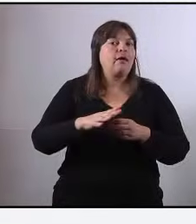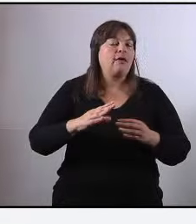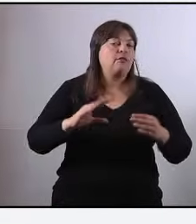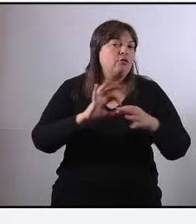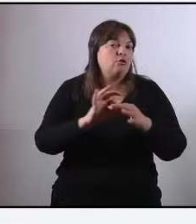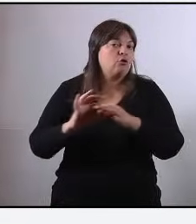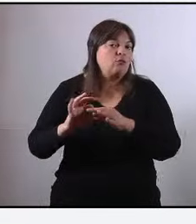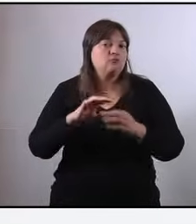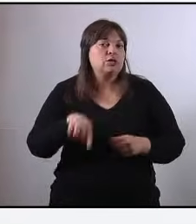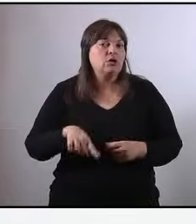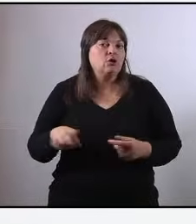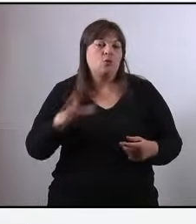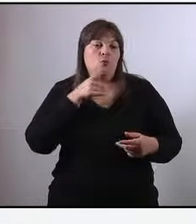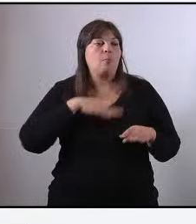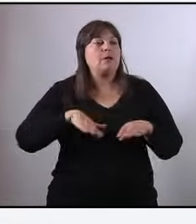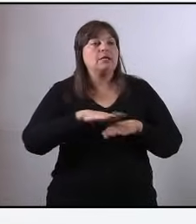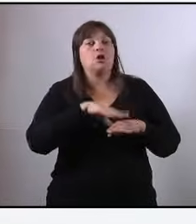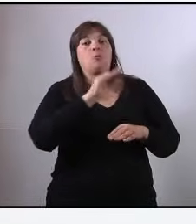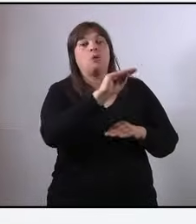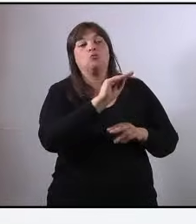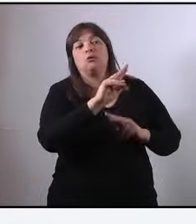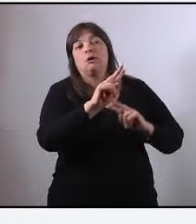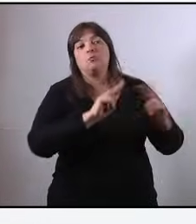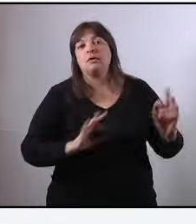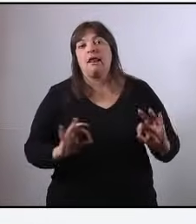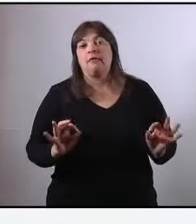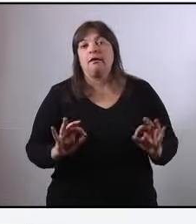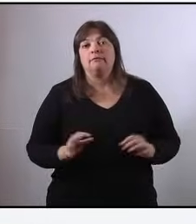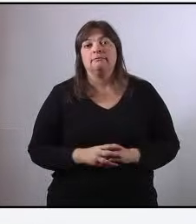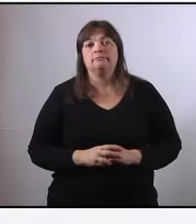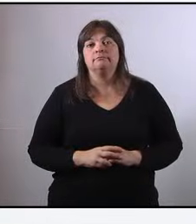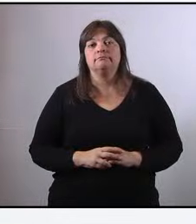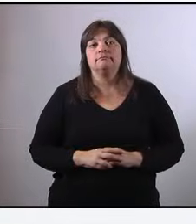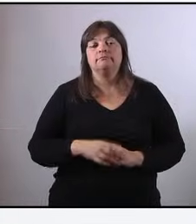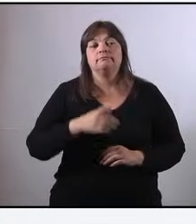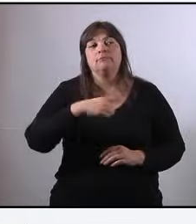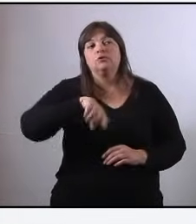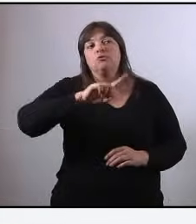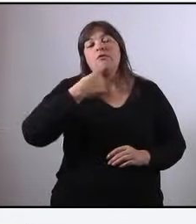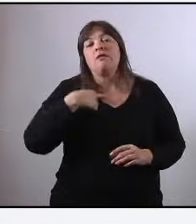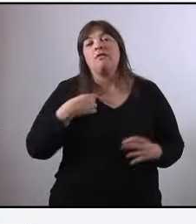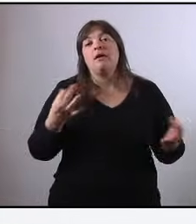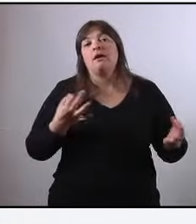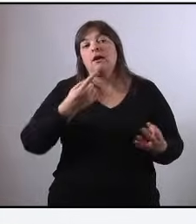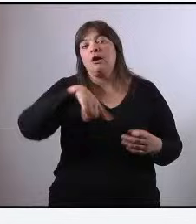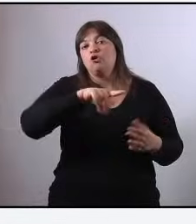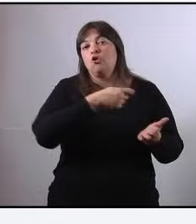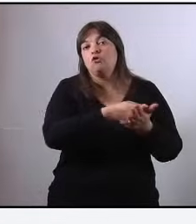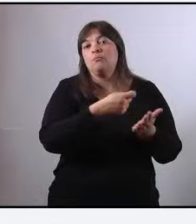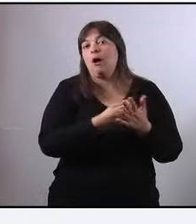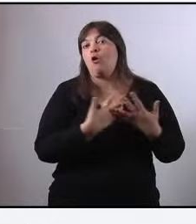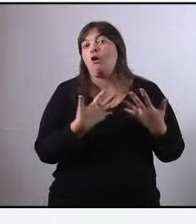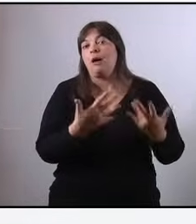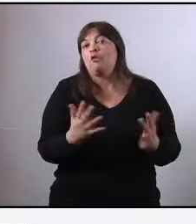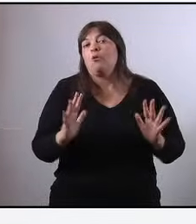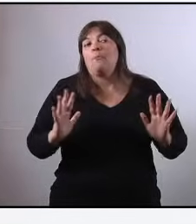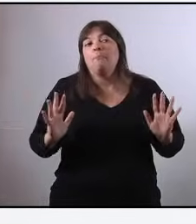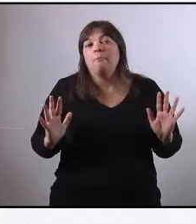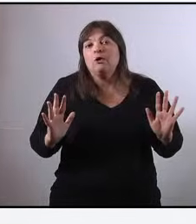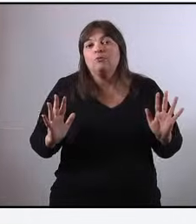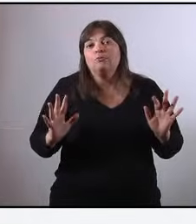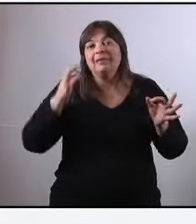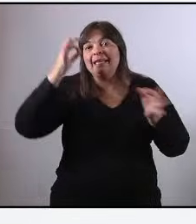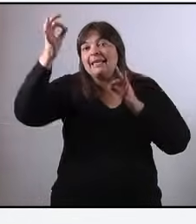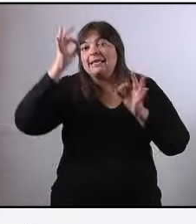lo hemos preguntado al Ministerio no han sabido qué respondernos. Nos han dicho que ellos procederán al pago lo antes posible, pero no han